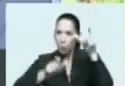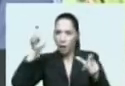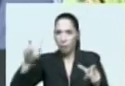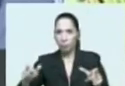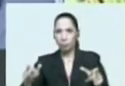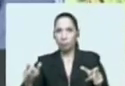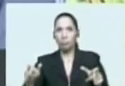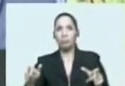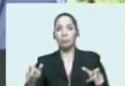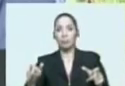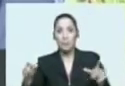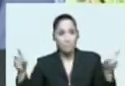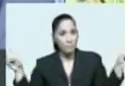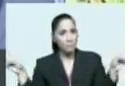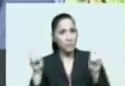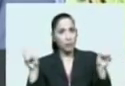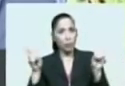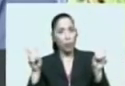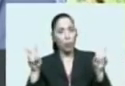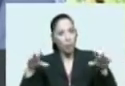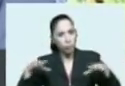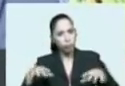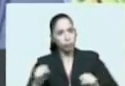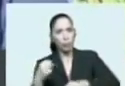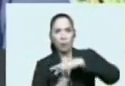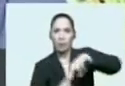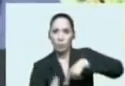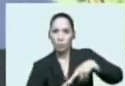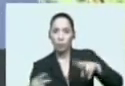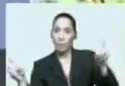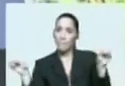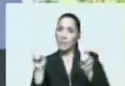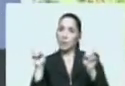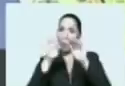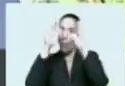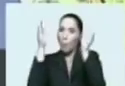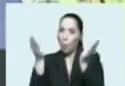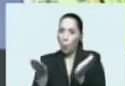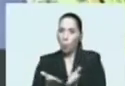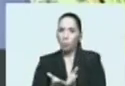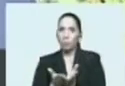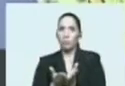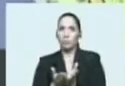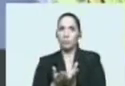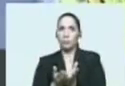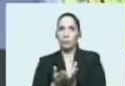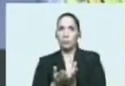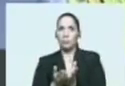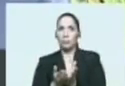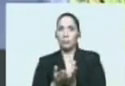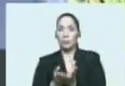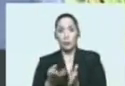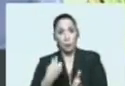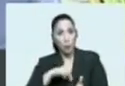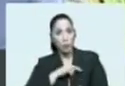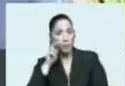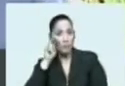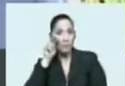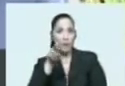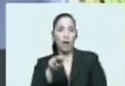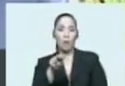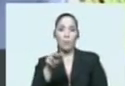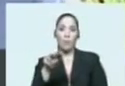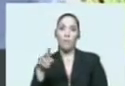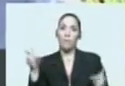de victorias conquistadas de revoluciones victoriosas en el mundo lo que más notamos luego de la